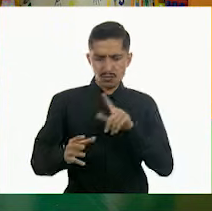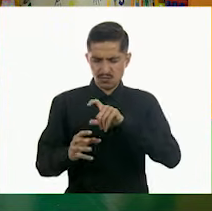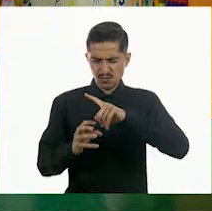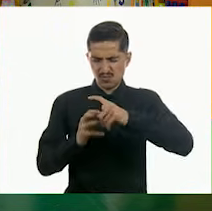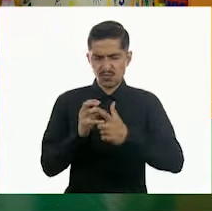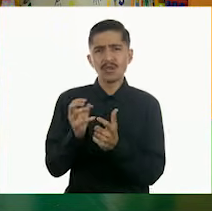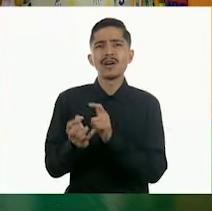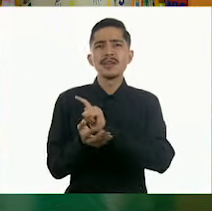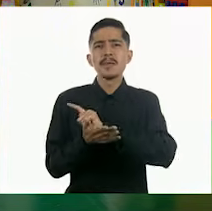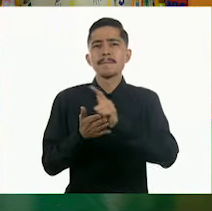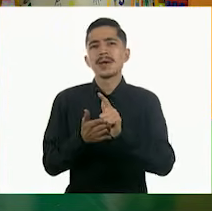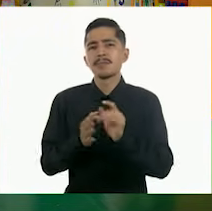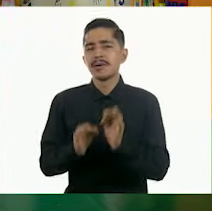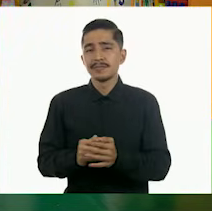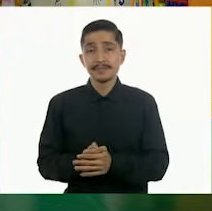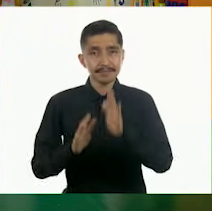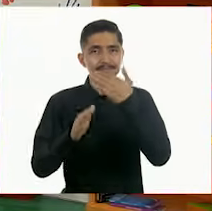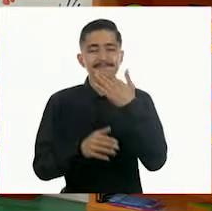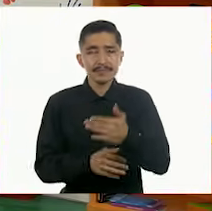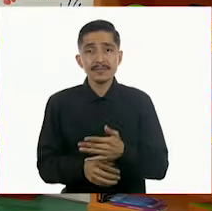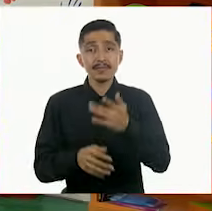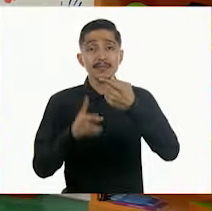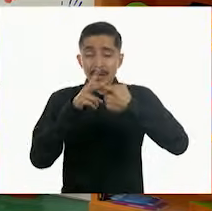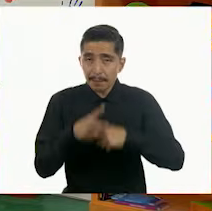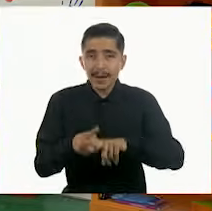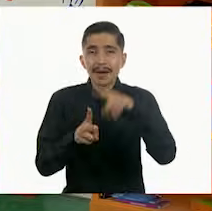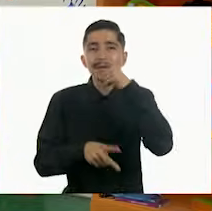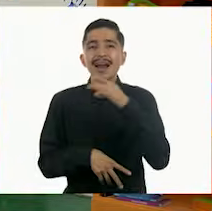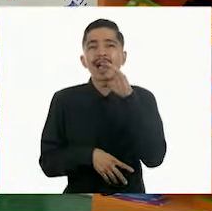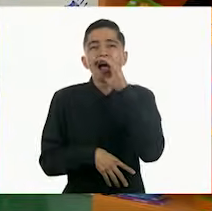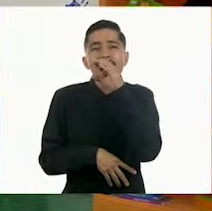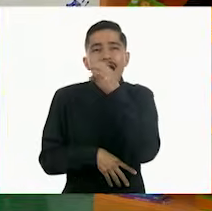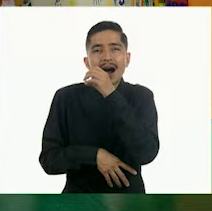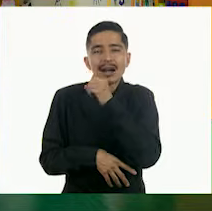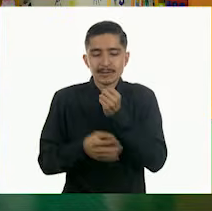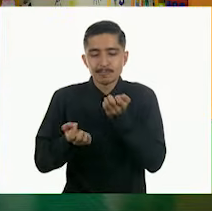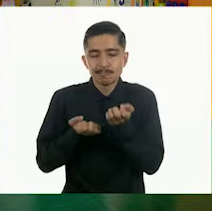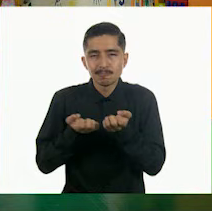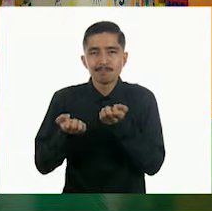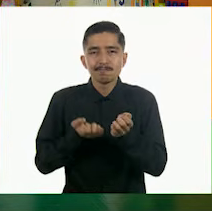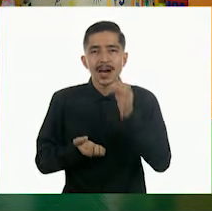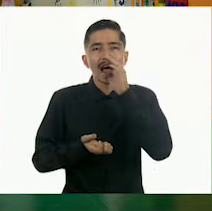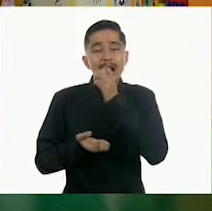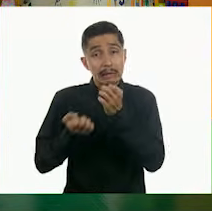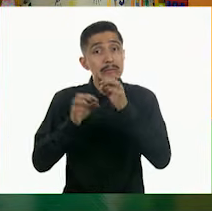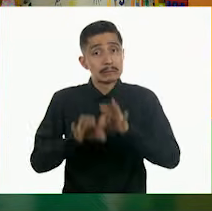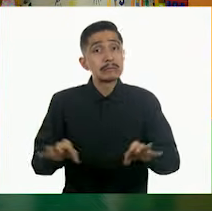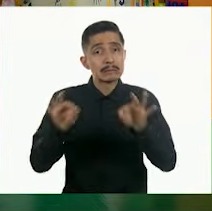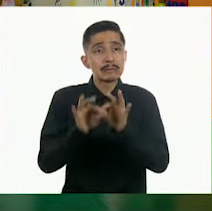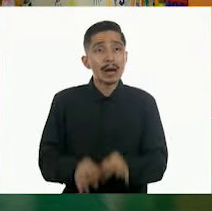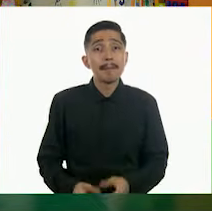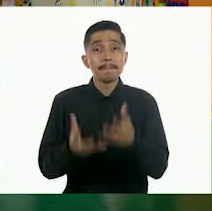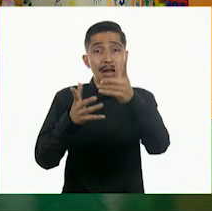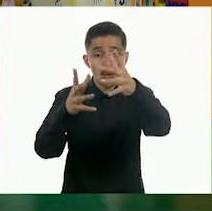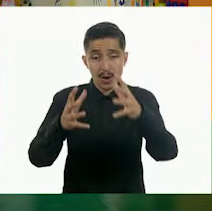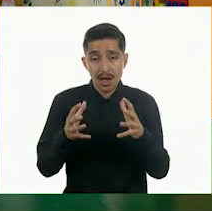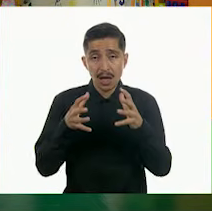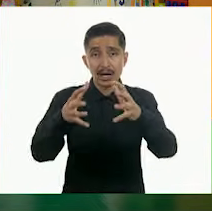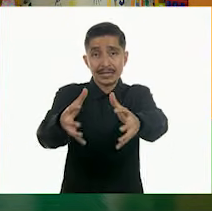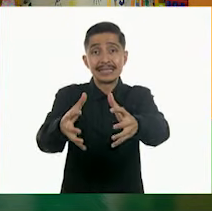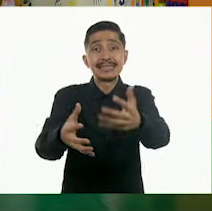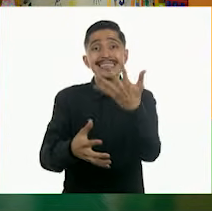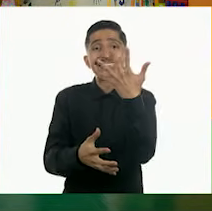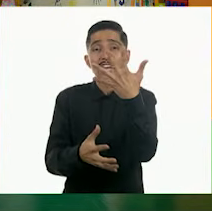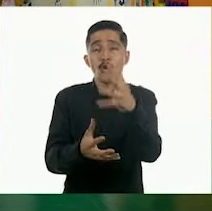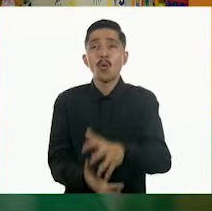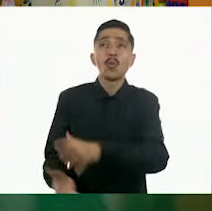es. Así Muy bien. Pues vamos a empezar entonces con nuestro calentamiento, ¿te parece? Muy bien. Siempre es importante calentar. Balón al frente. Vamos a hacer cinco círculos